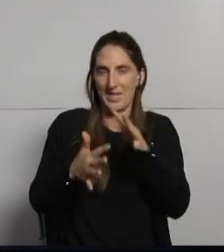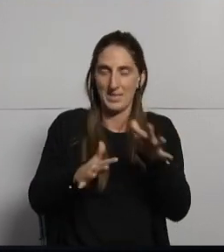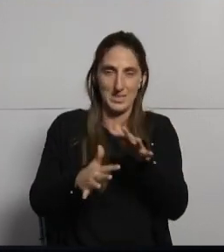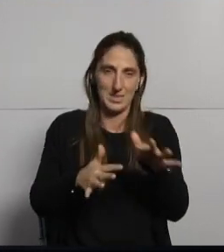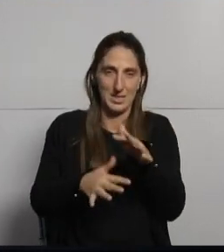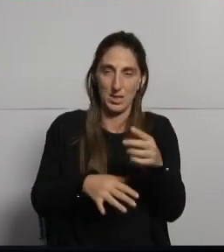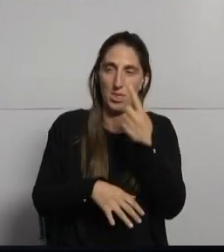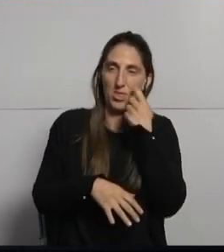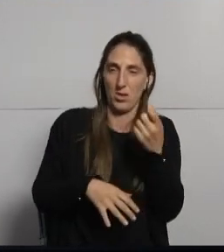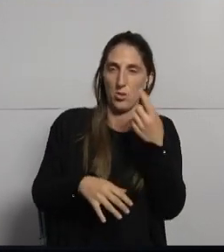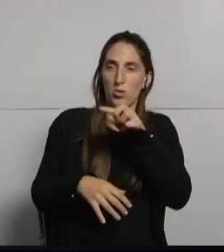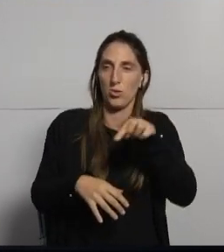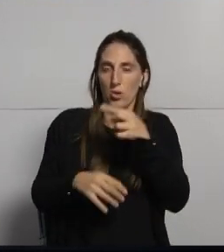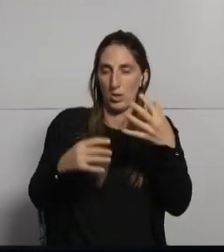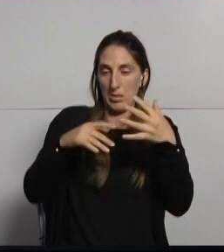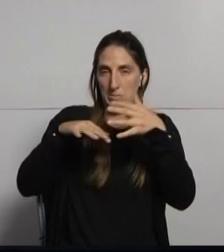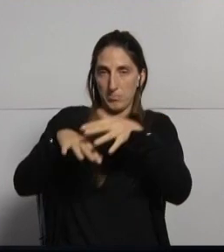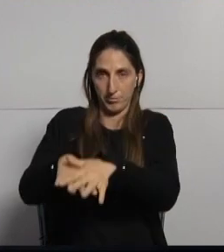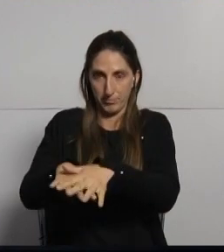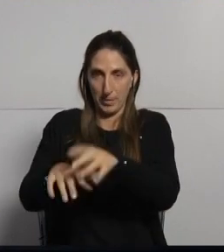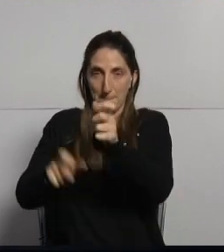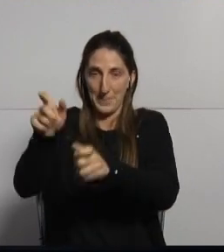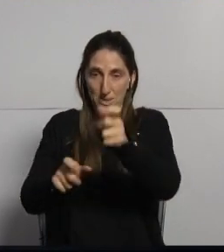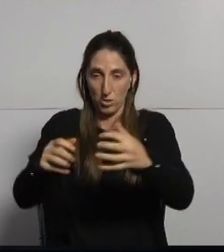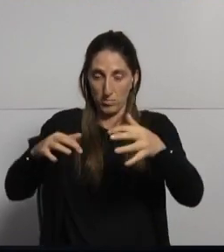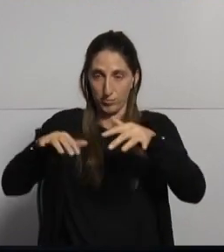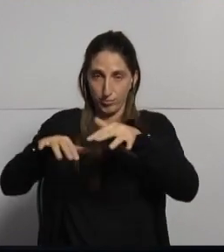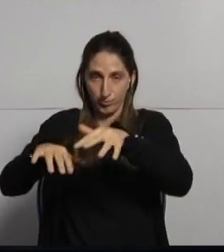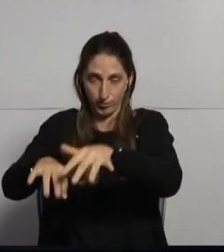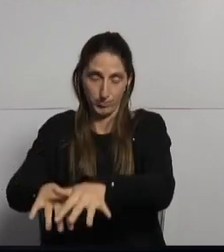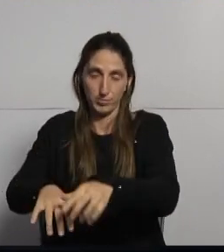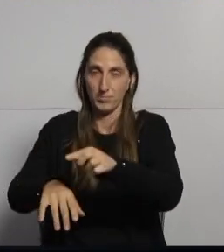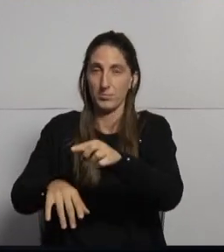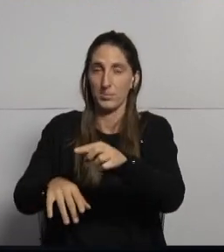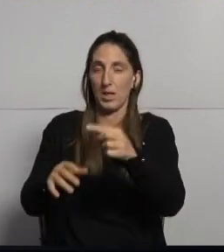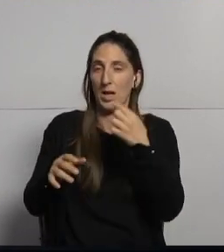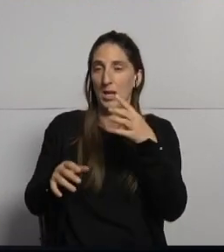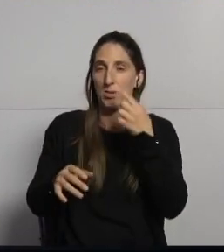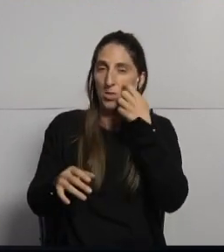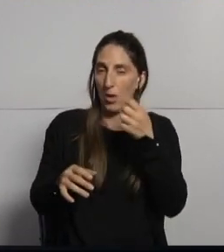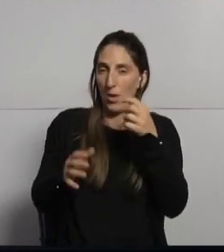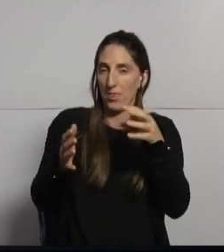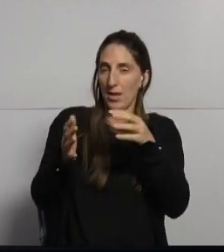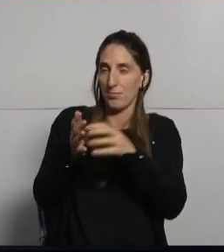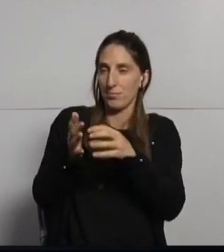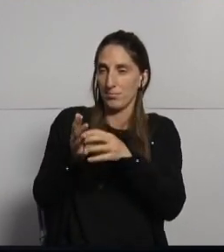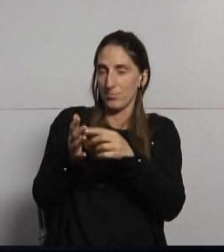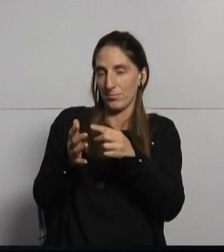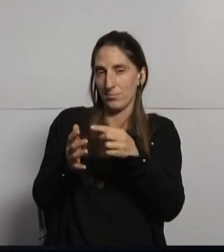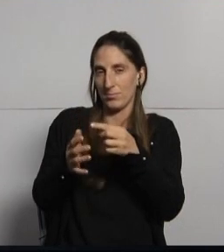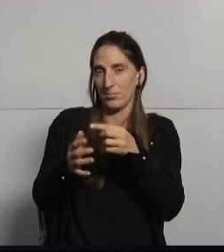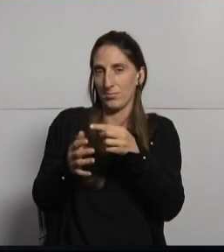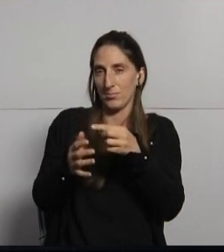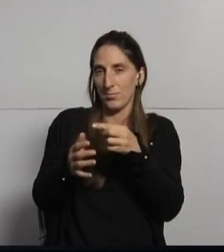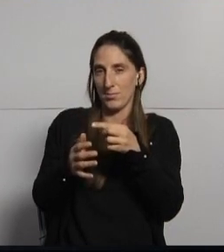es la detección de aglomeraciones, o sea, a través de un sensor que disponemos, que se define como